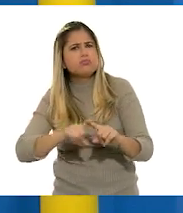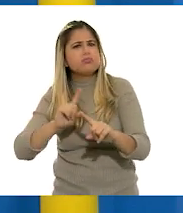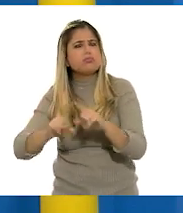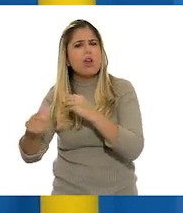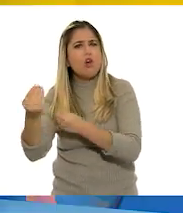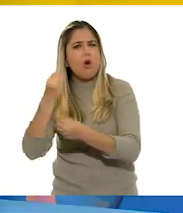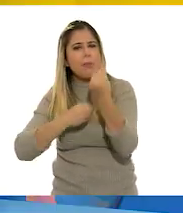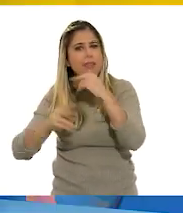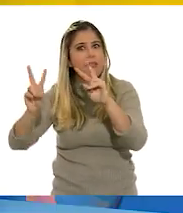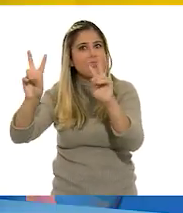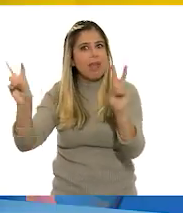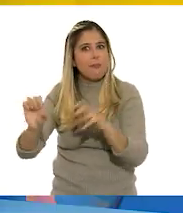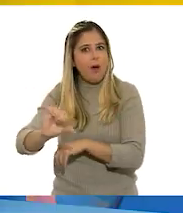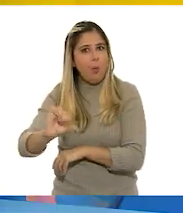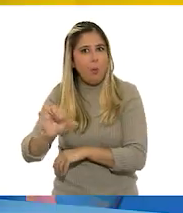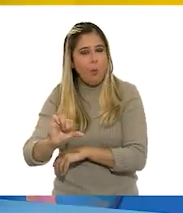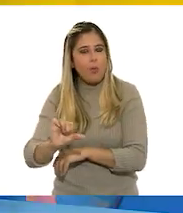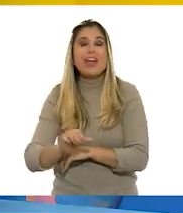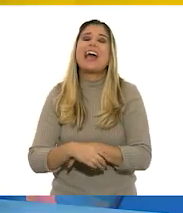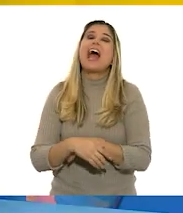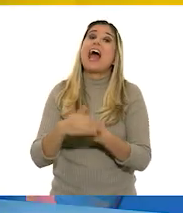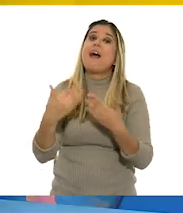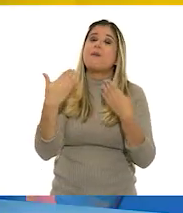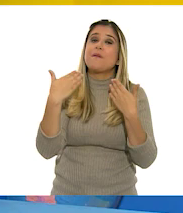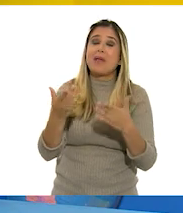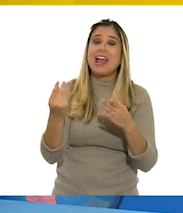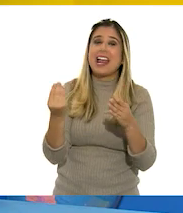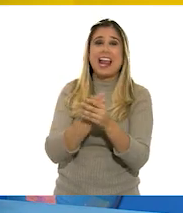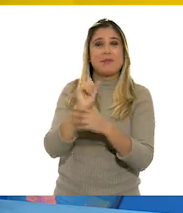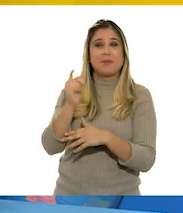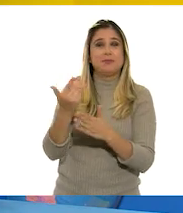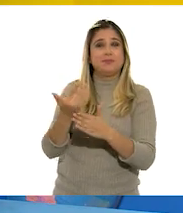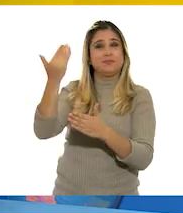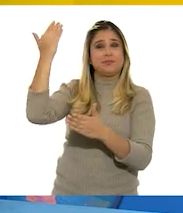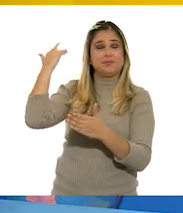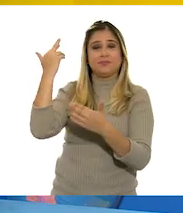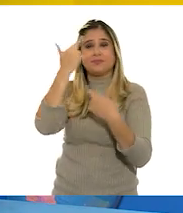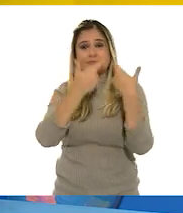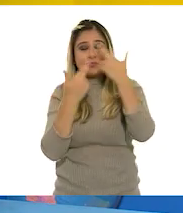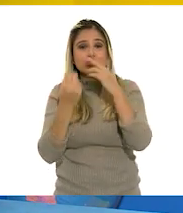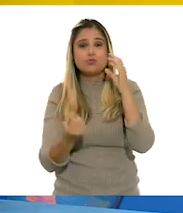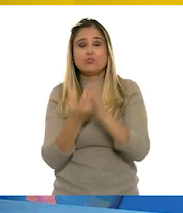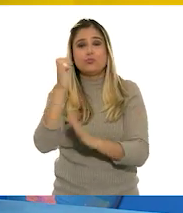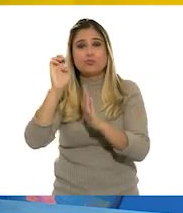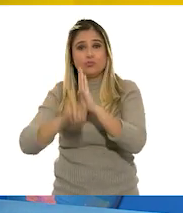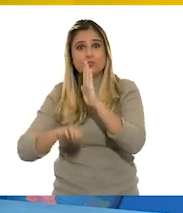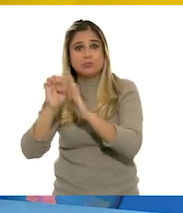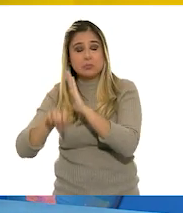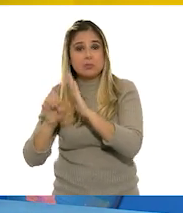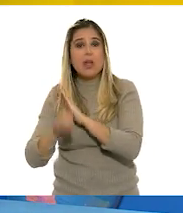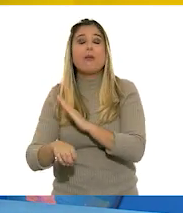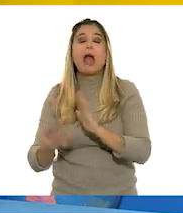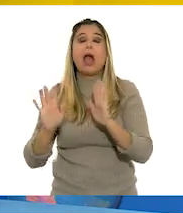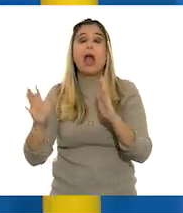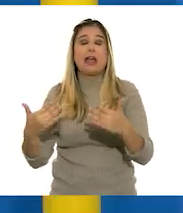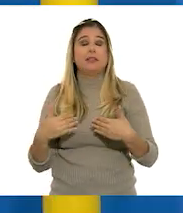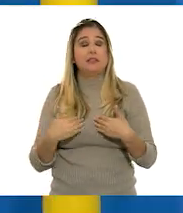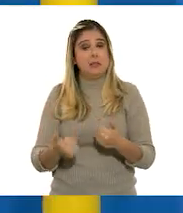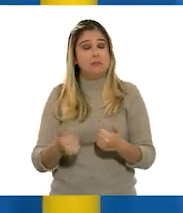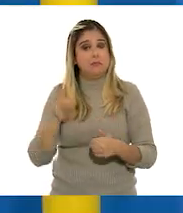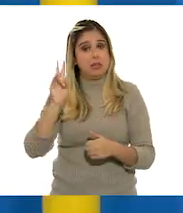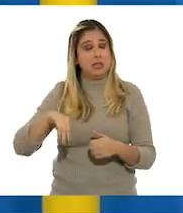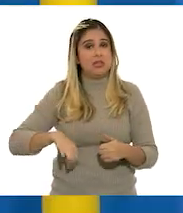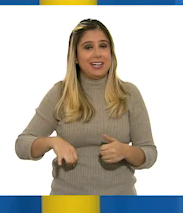alimentos. Ah, qué bien, maestro. Entonces retomaremos la clase anterior para analizar nuevos ejemplos, ¿no? Suena interesante, me gusta. Así es, Juan